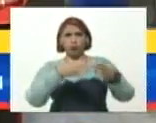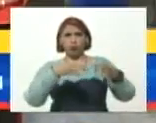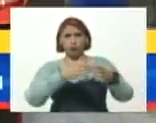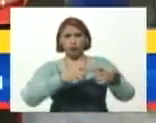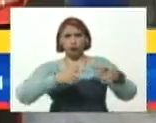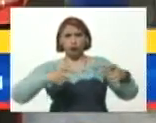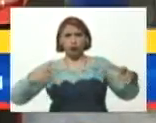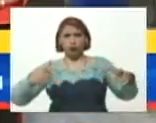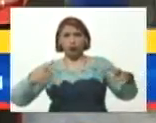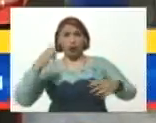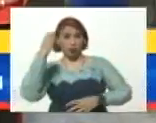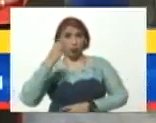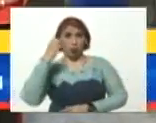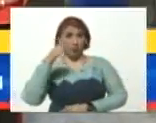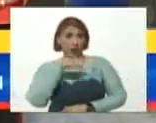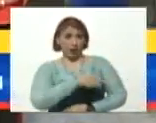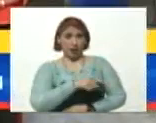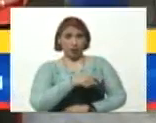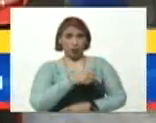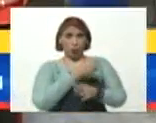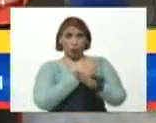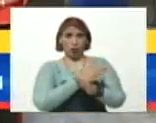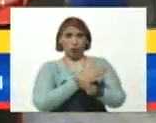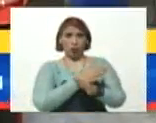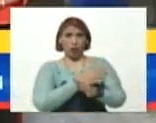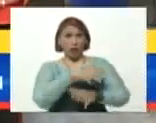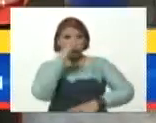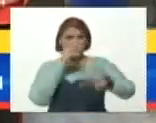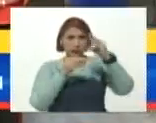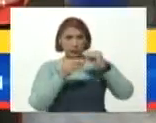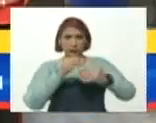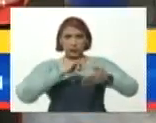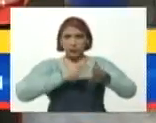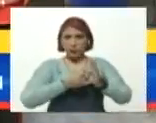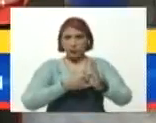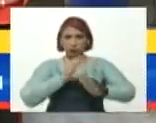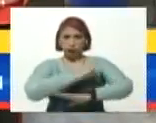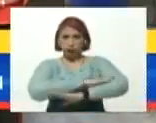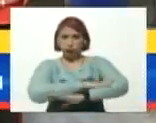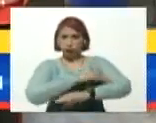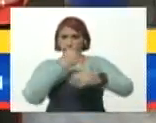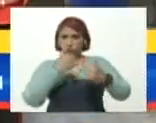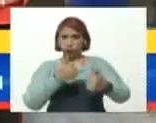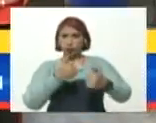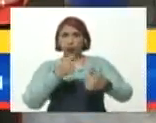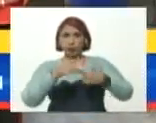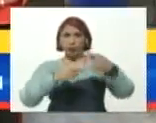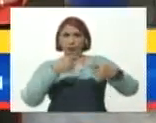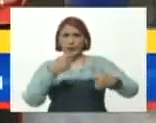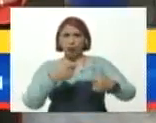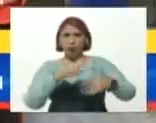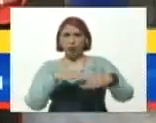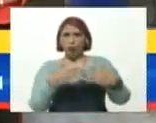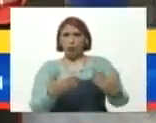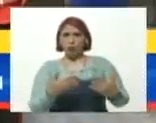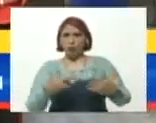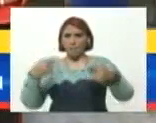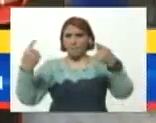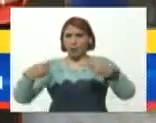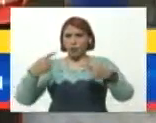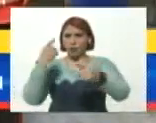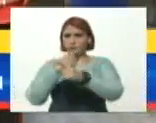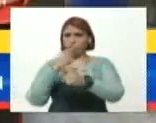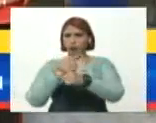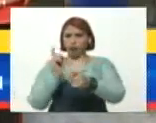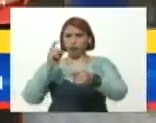jugadores adquieren la calidad de esa liga, la técnica, la disciplina, y después cuando los pongas en la